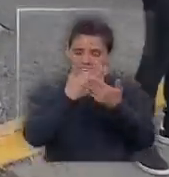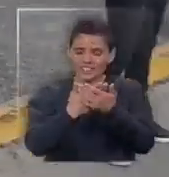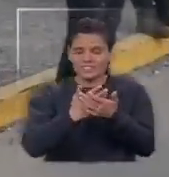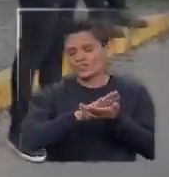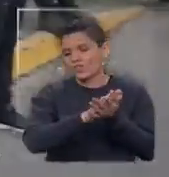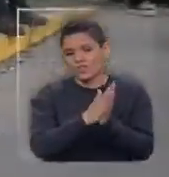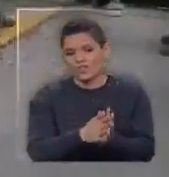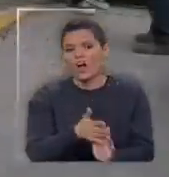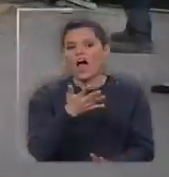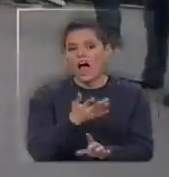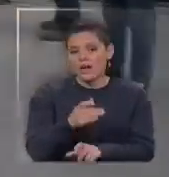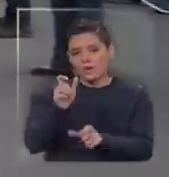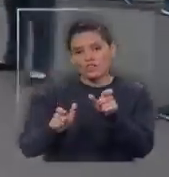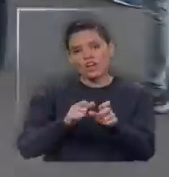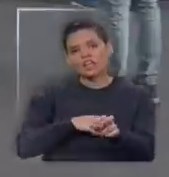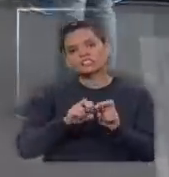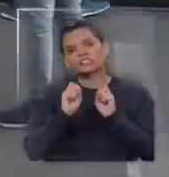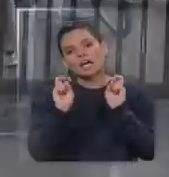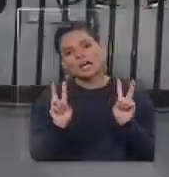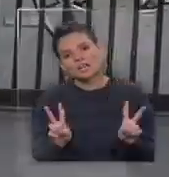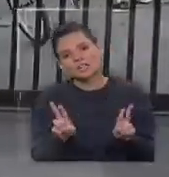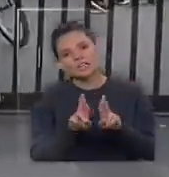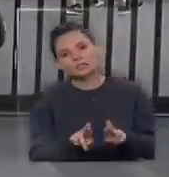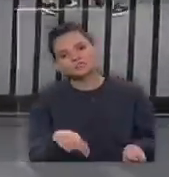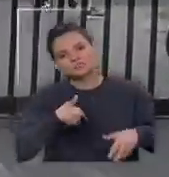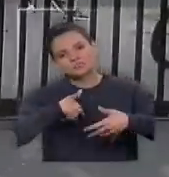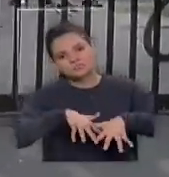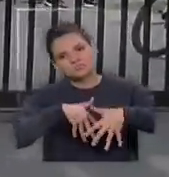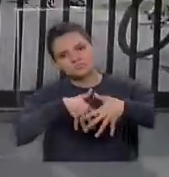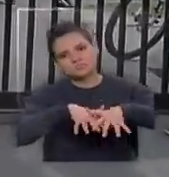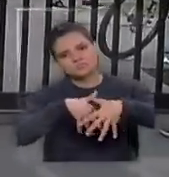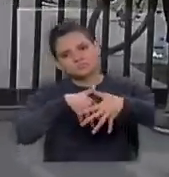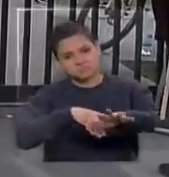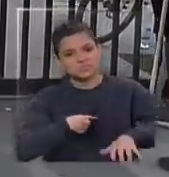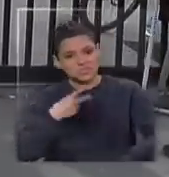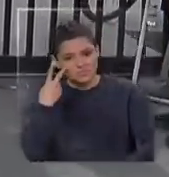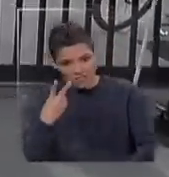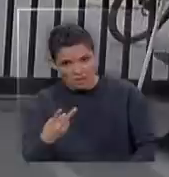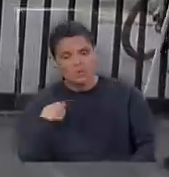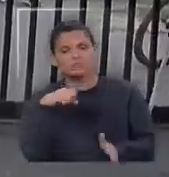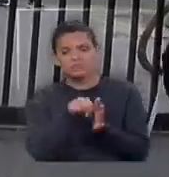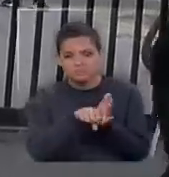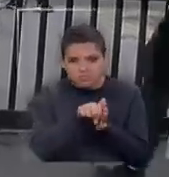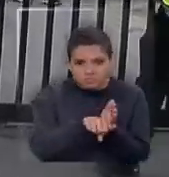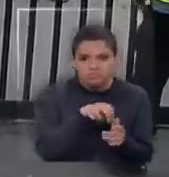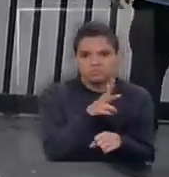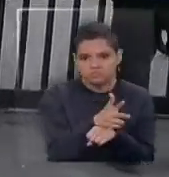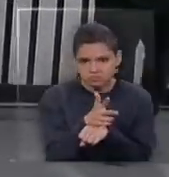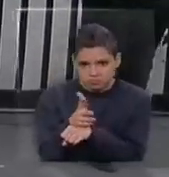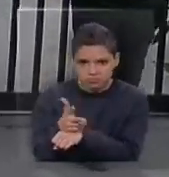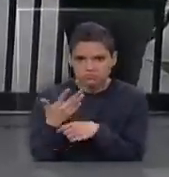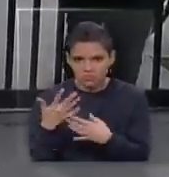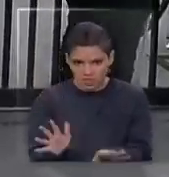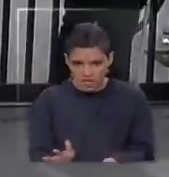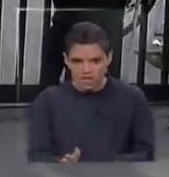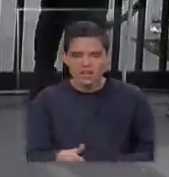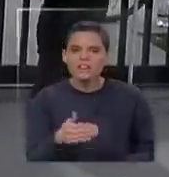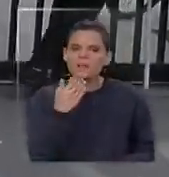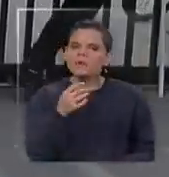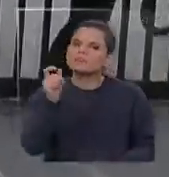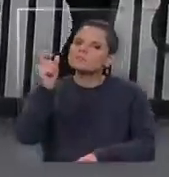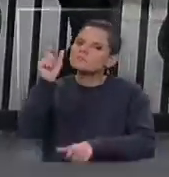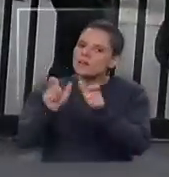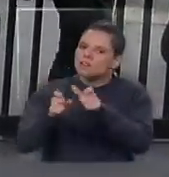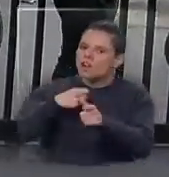con gente que está protestando pacíficamente en Vicuña Maquena. Los hemos visto, los hemos grabado. Nos hemos encontrado también con gente que está